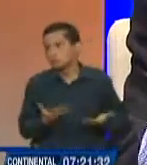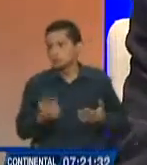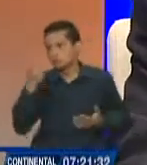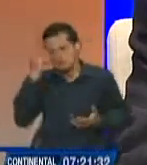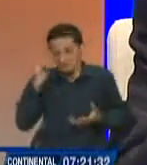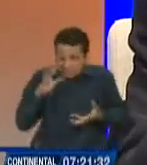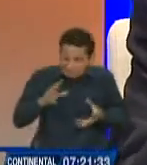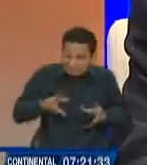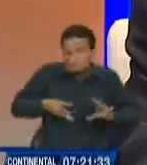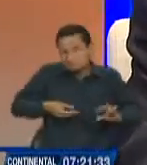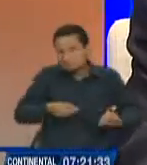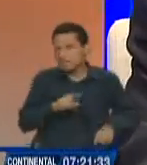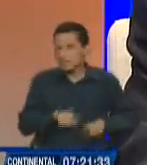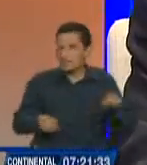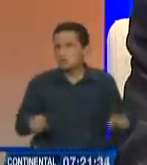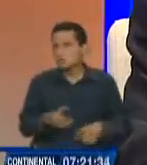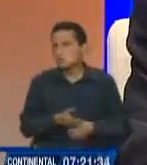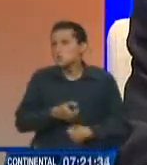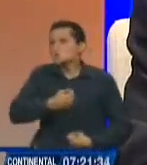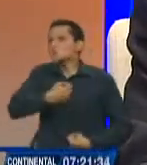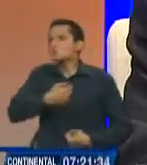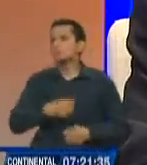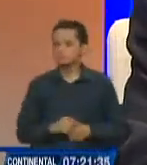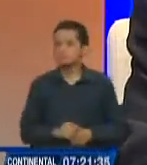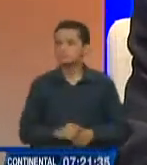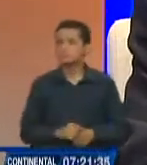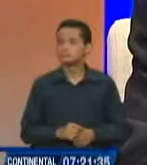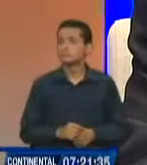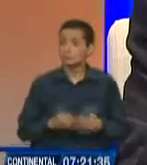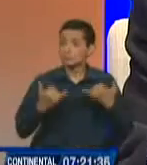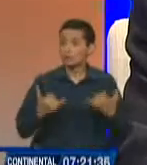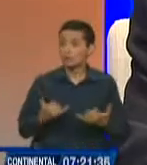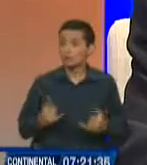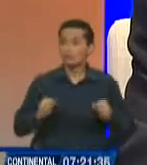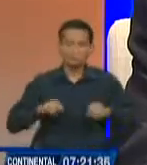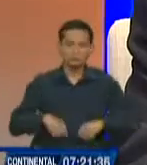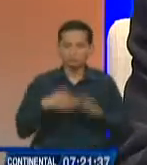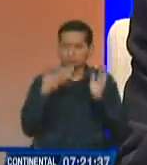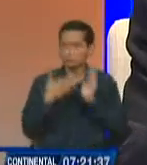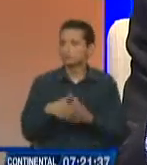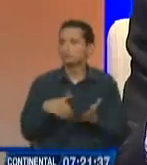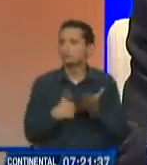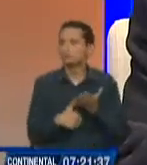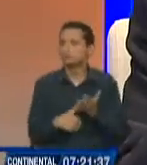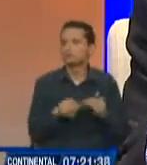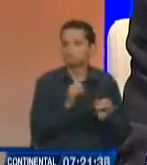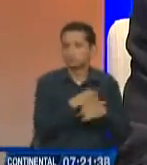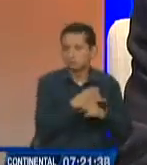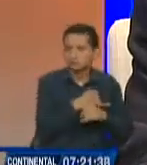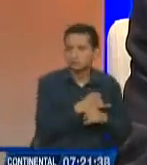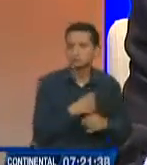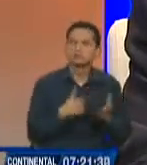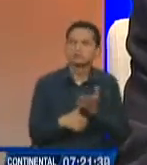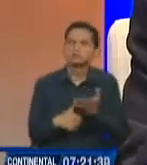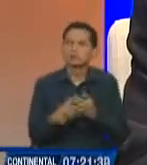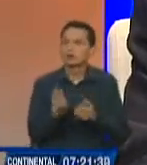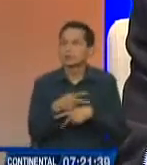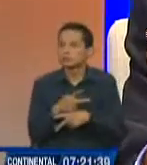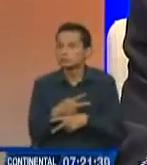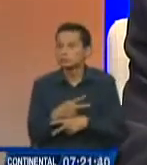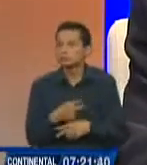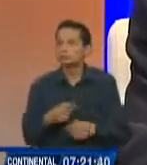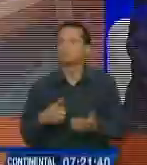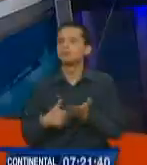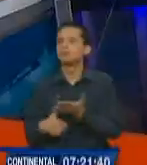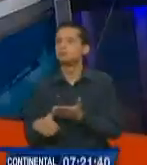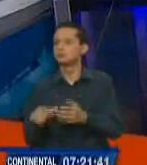ajustes de ser necesarios, por supuesto se los tomará, pero este trabajo conjunto de salvaguardias con el Ministerio de Industrias, con el Ministerio de Coordinación de la Producción, de Política Económica,